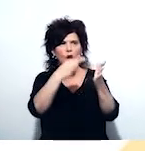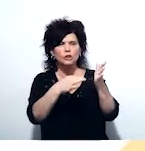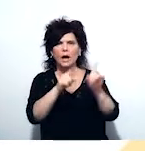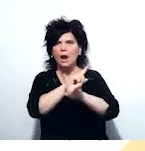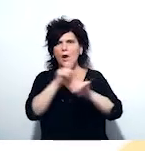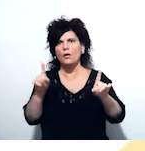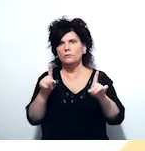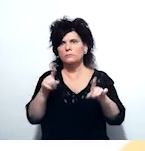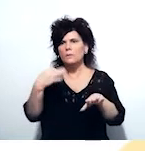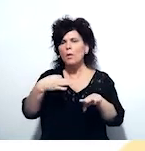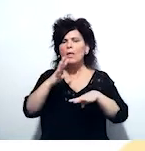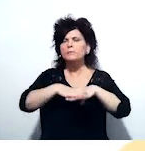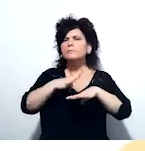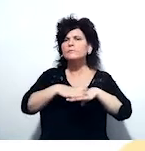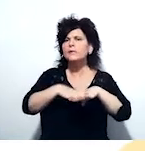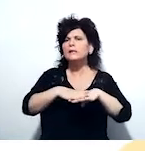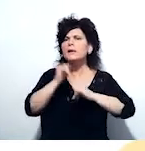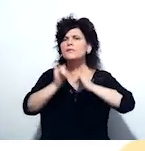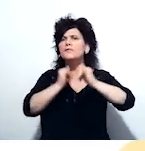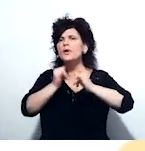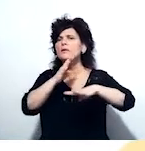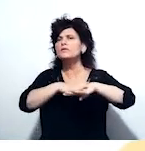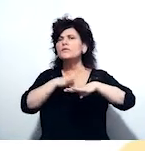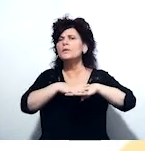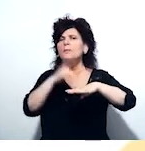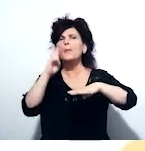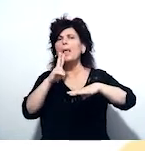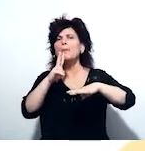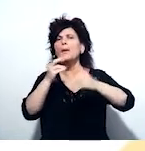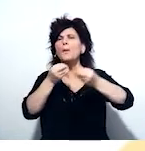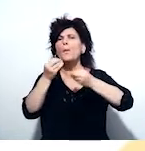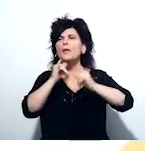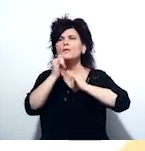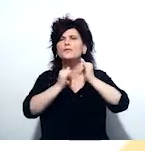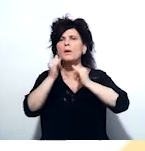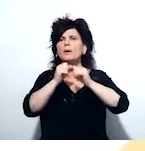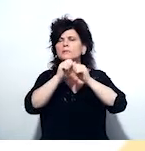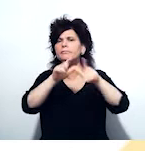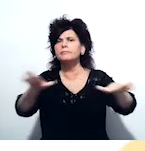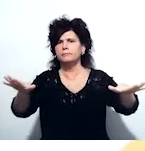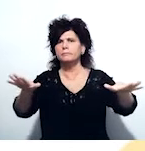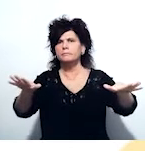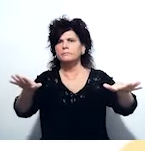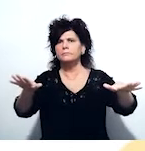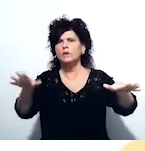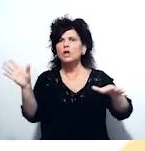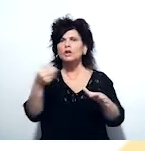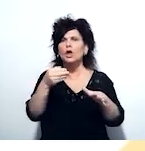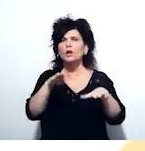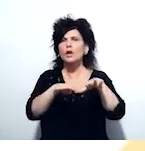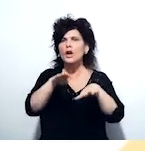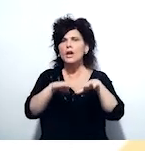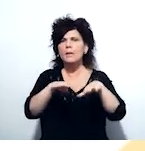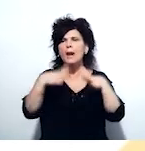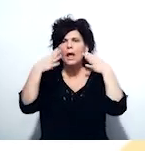para aprobar la información que se va a difundir por otros medios, y requiere que todos los niveles de gestión de Internet